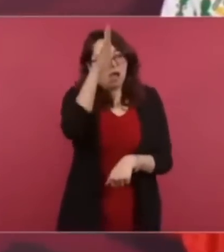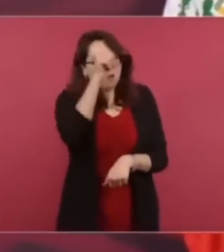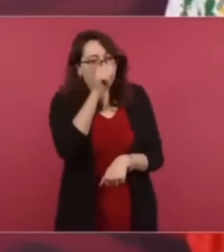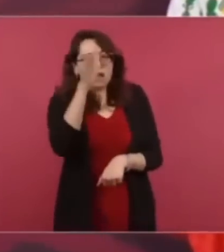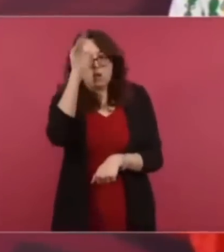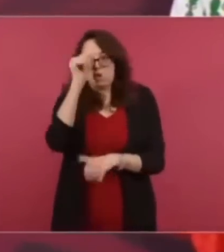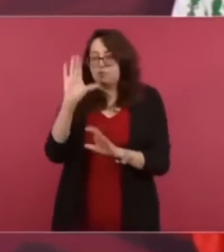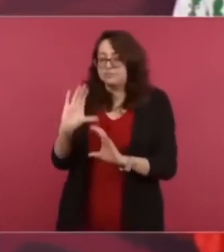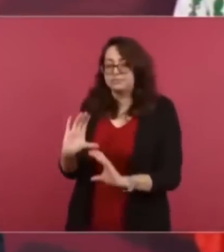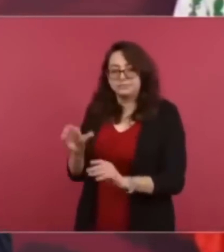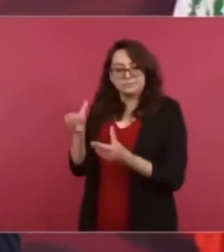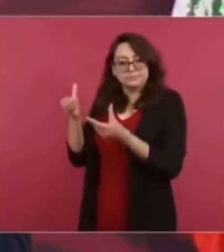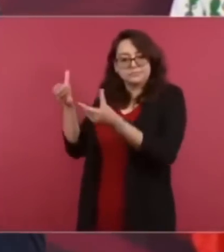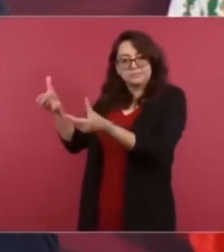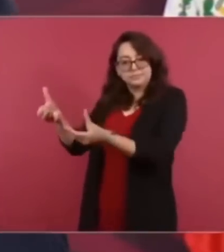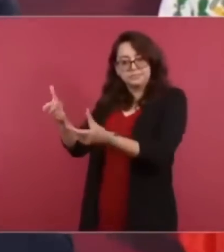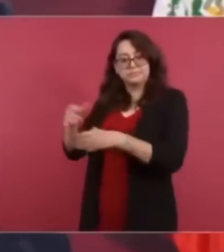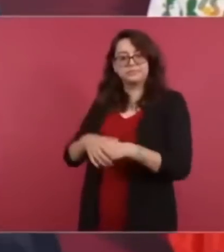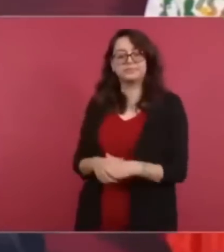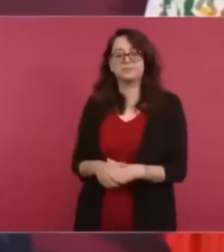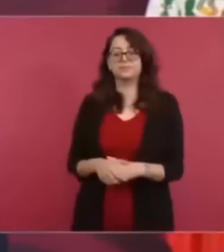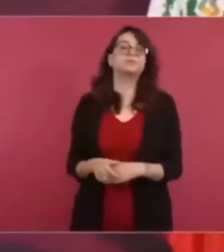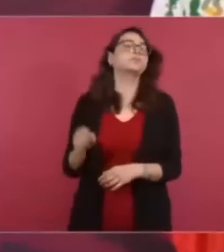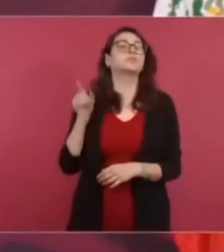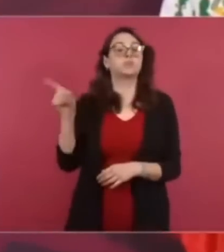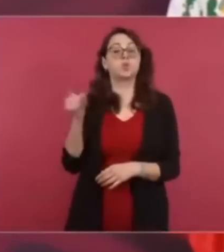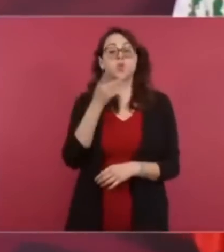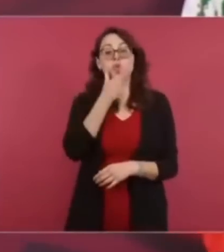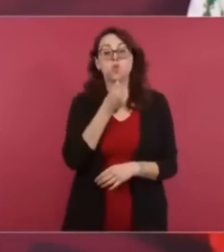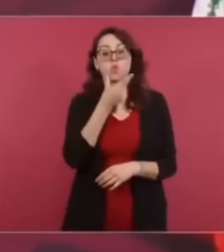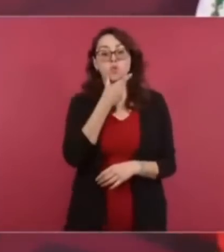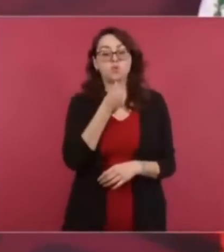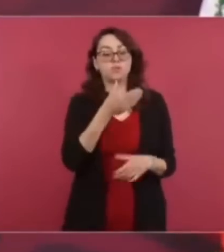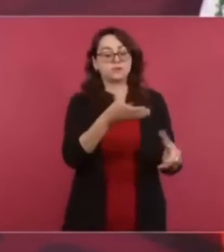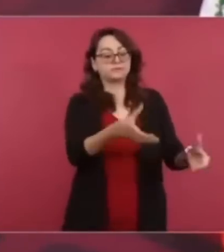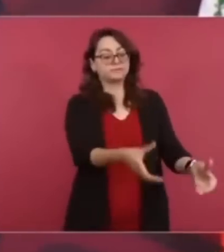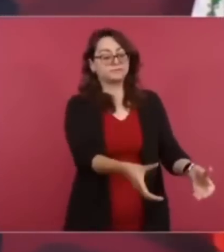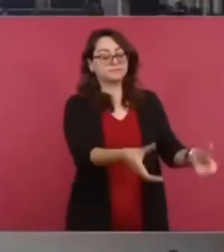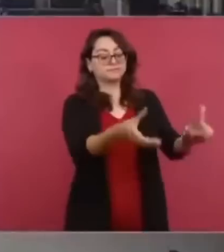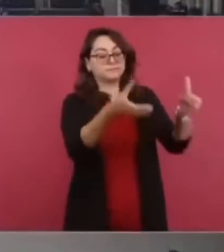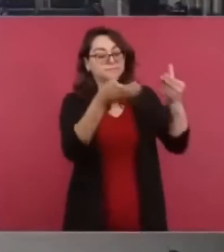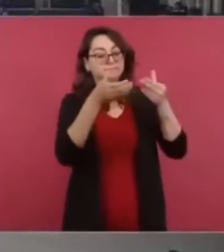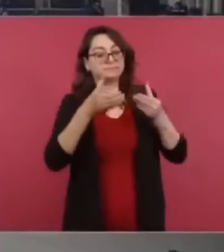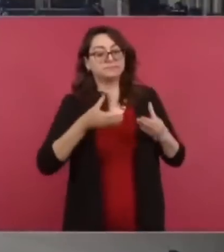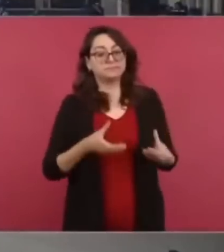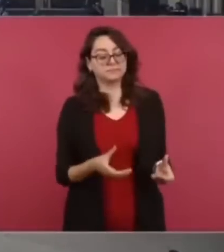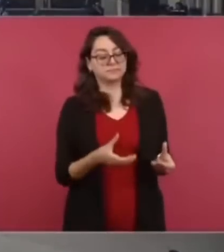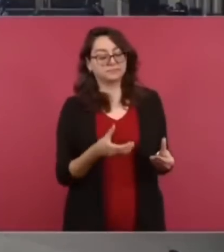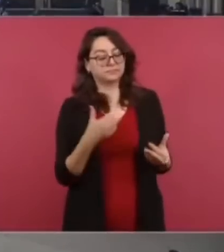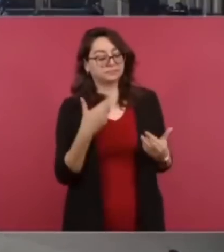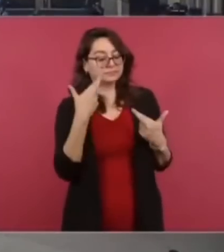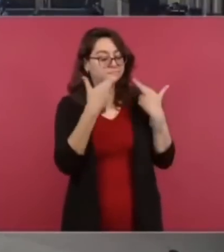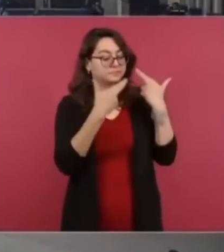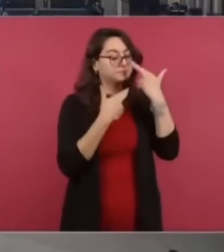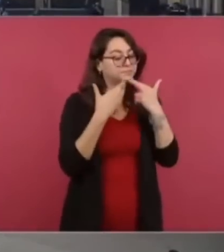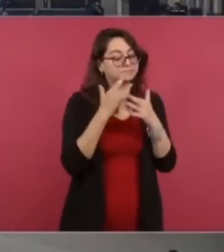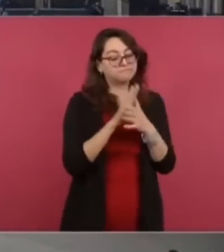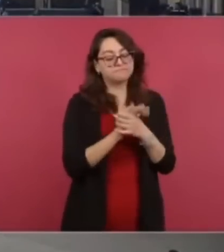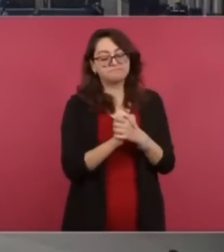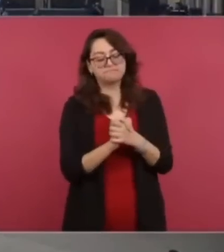Este ministro llega el expediente y pide el expediente. Él lo